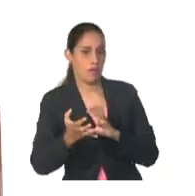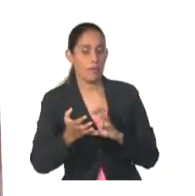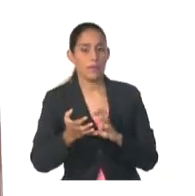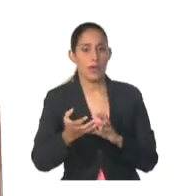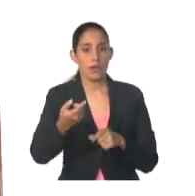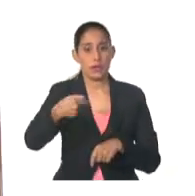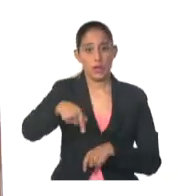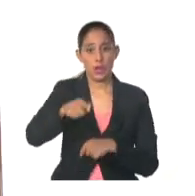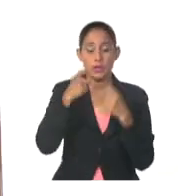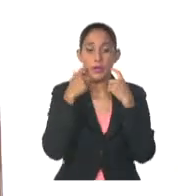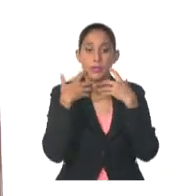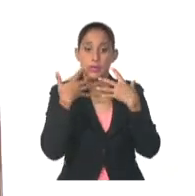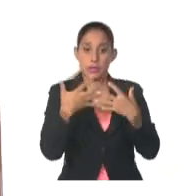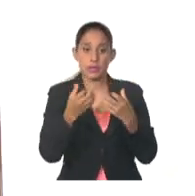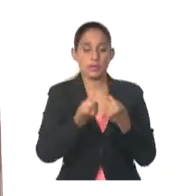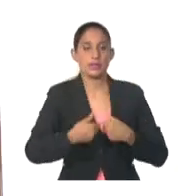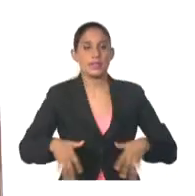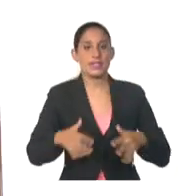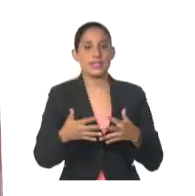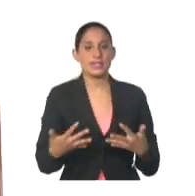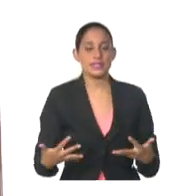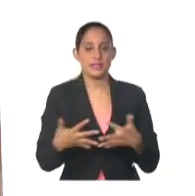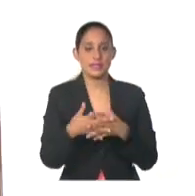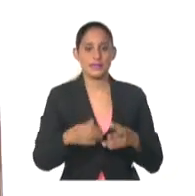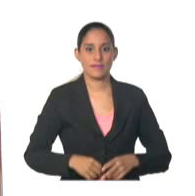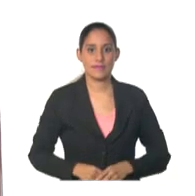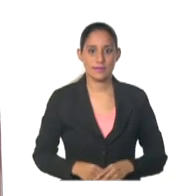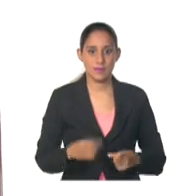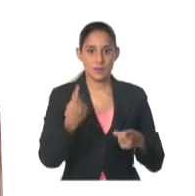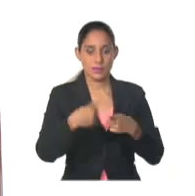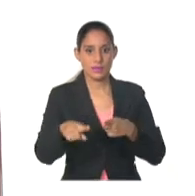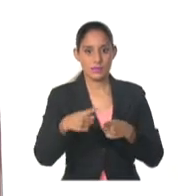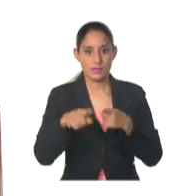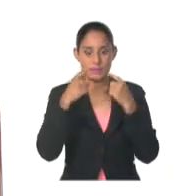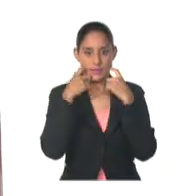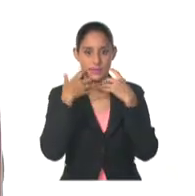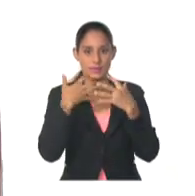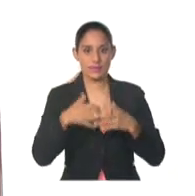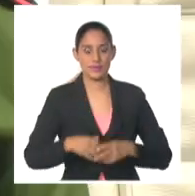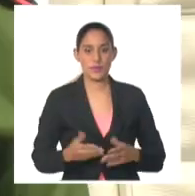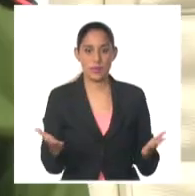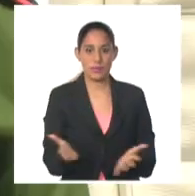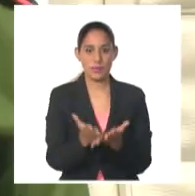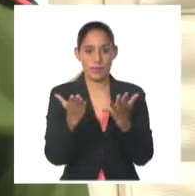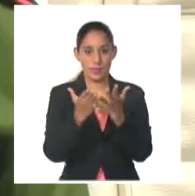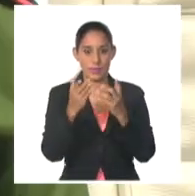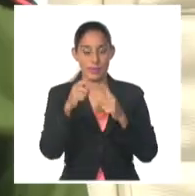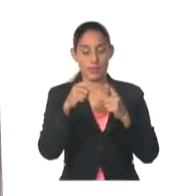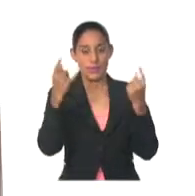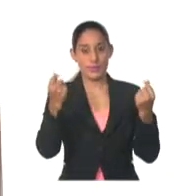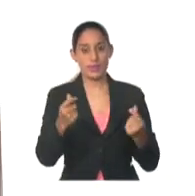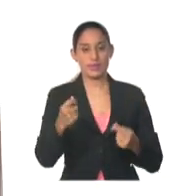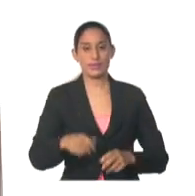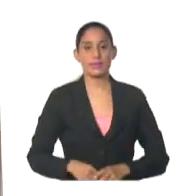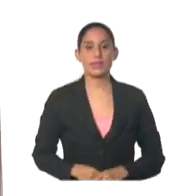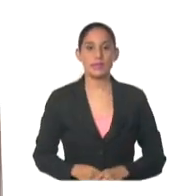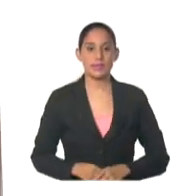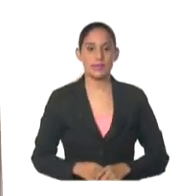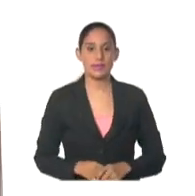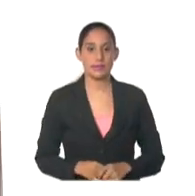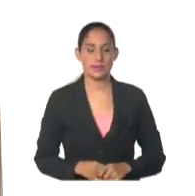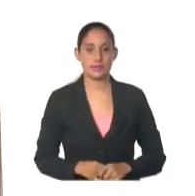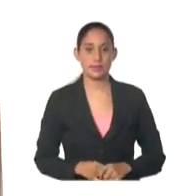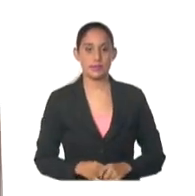la forma y capacidad de la dirección del partido en el desarrollo socioeconómico. Para ambos